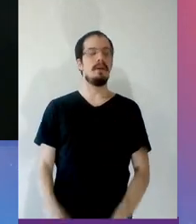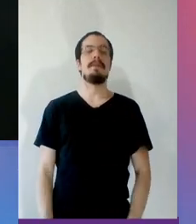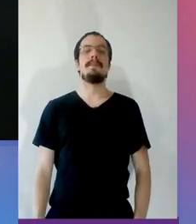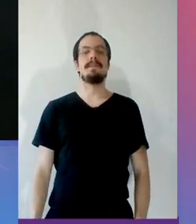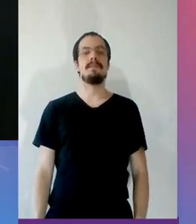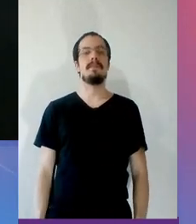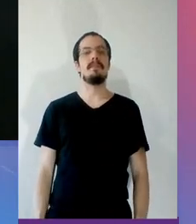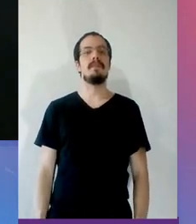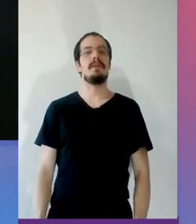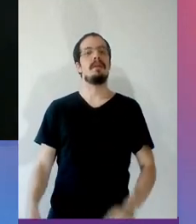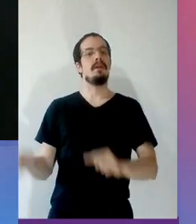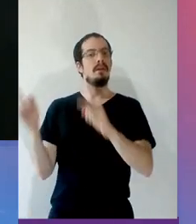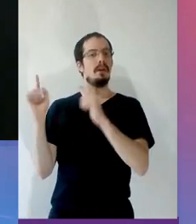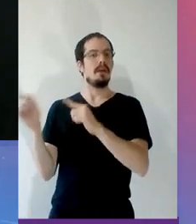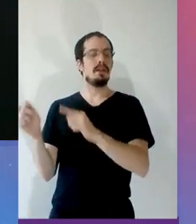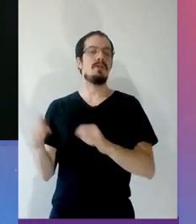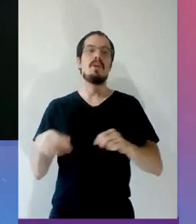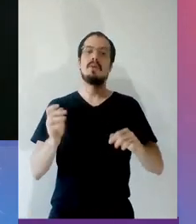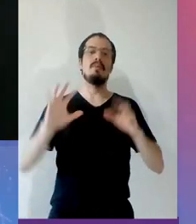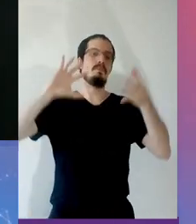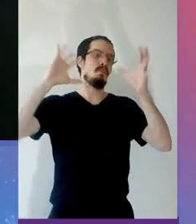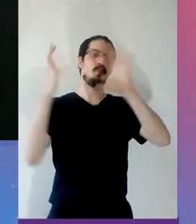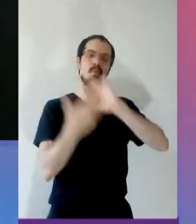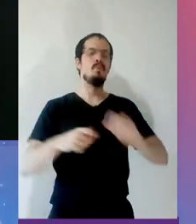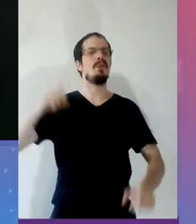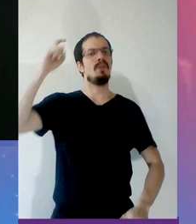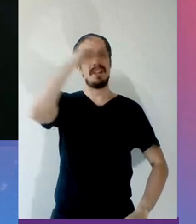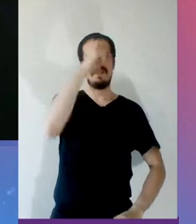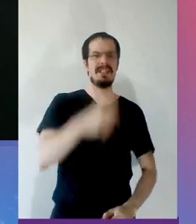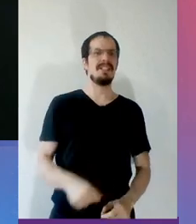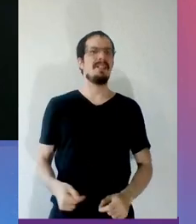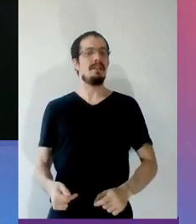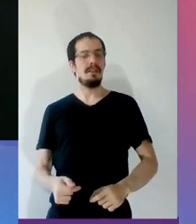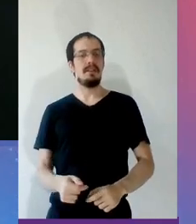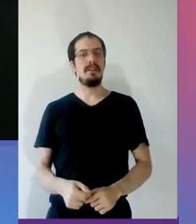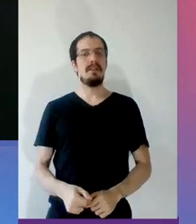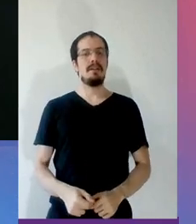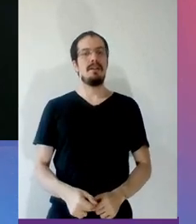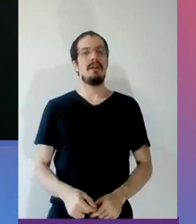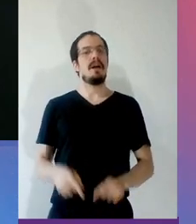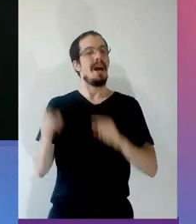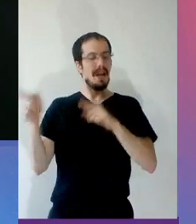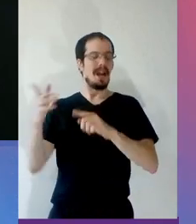estamos en un mundo muy complejo. Estamos en un mundo donde